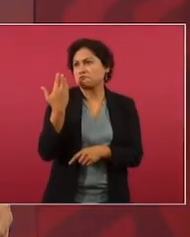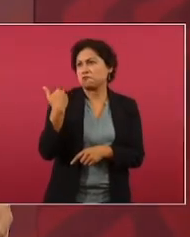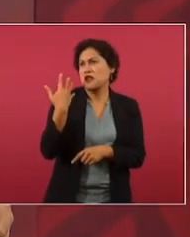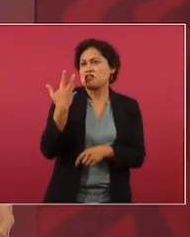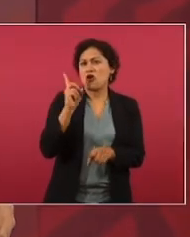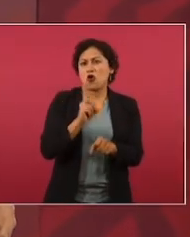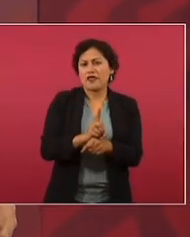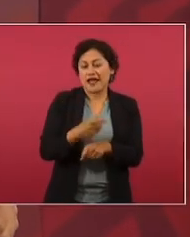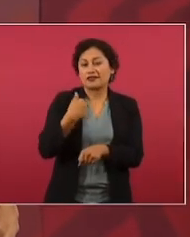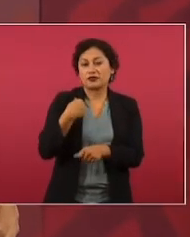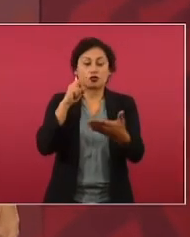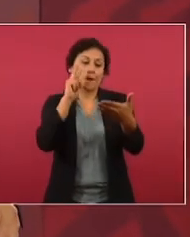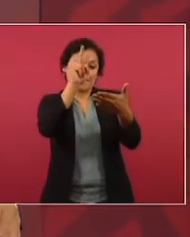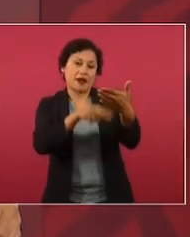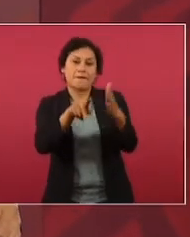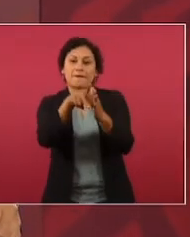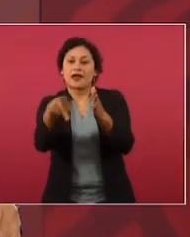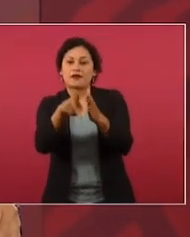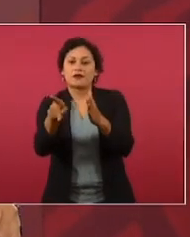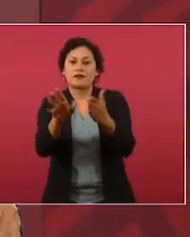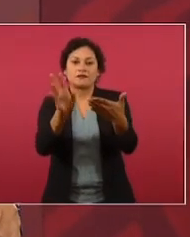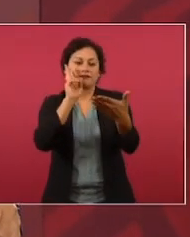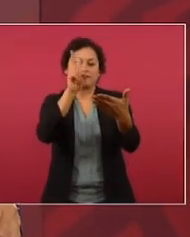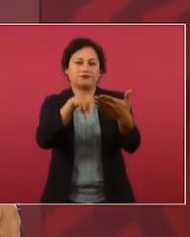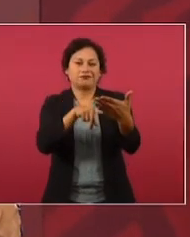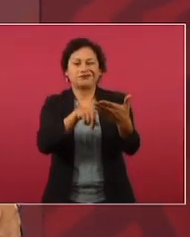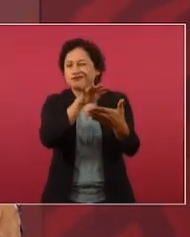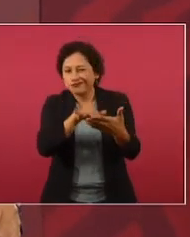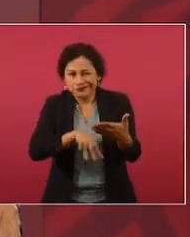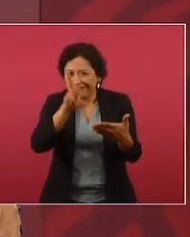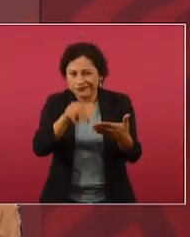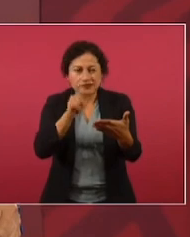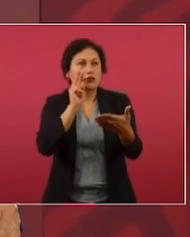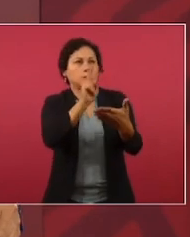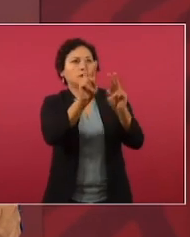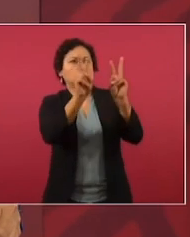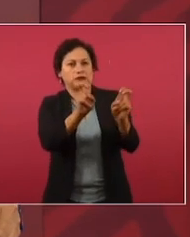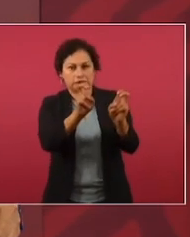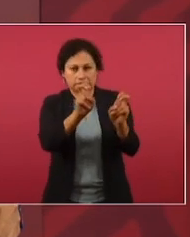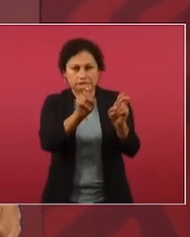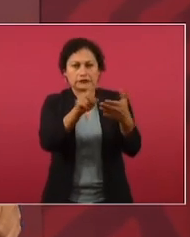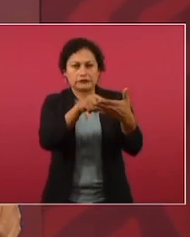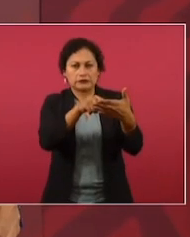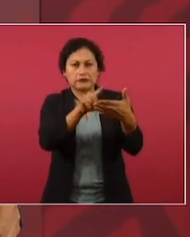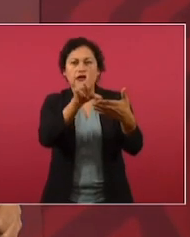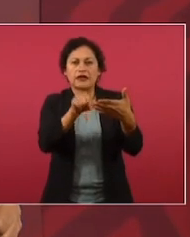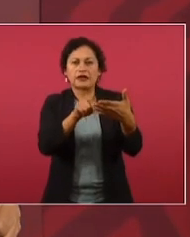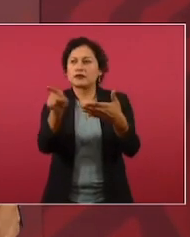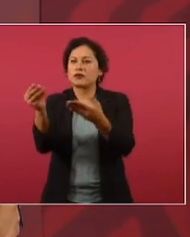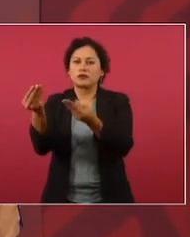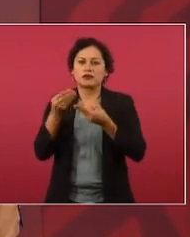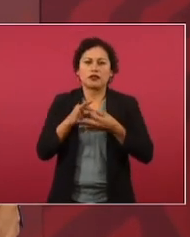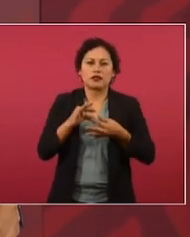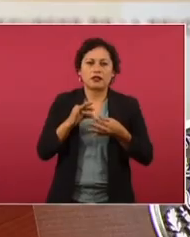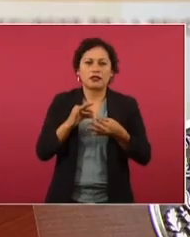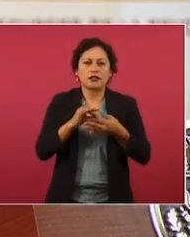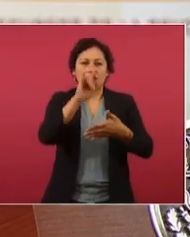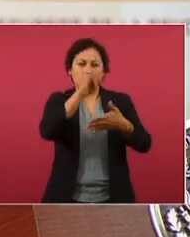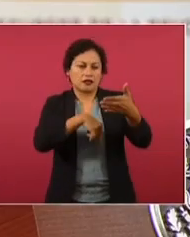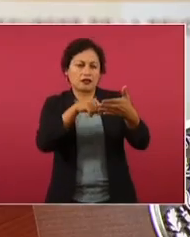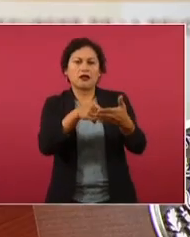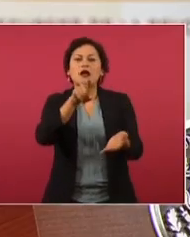5 días leí una columna, no la leí. Vi el encabezado y luego me hicieron una reseña de una columna de